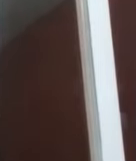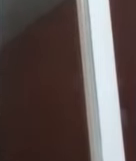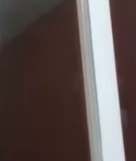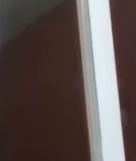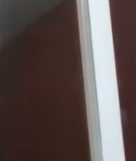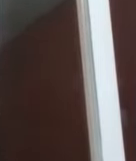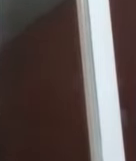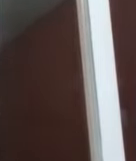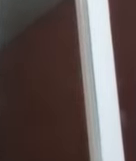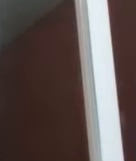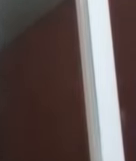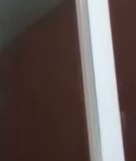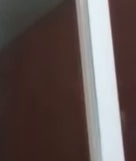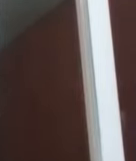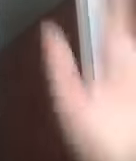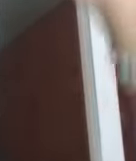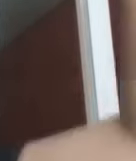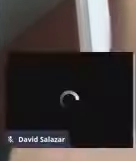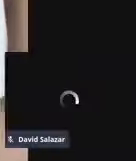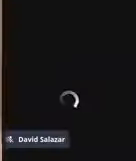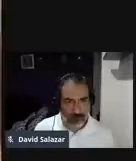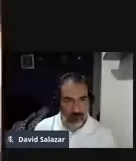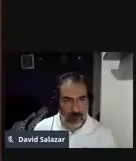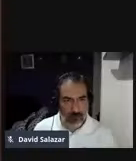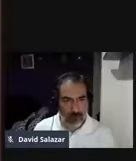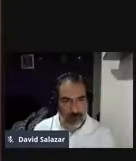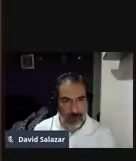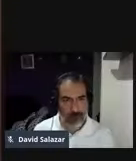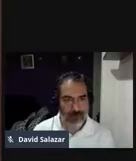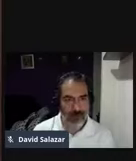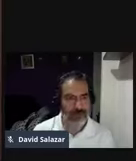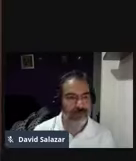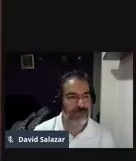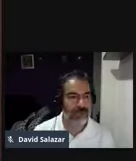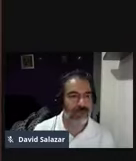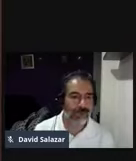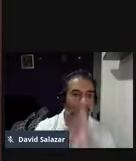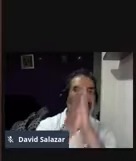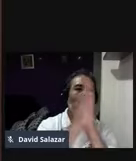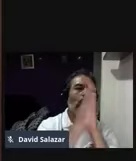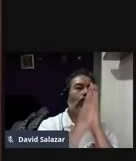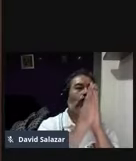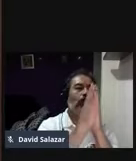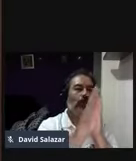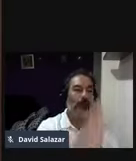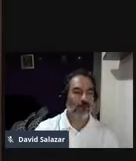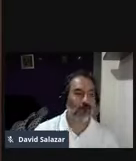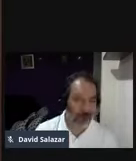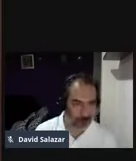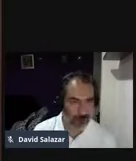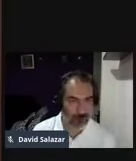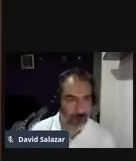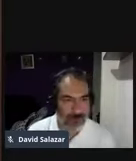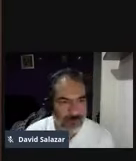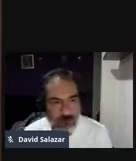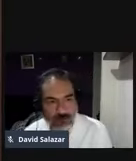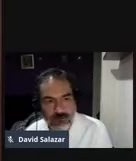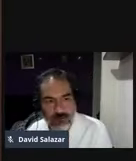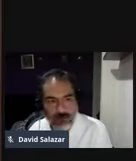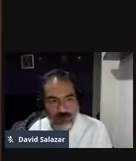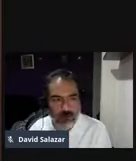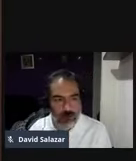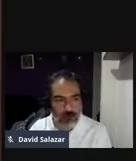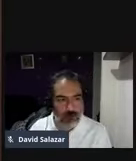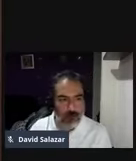voy a leer y voy a poner a mi amigo David. Hola, hermano. Vamos a leer las preguntas que tenemos o